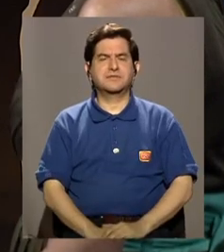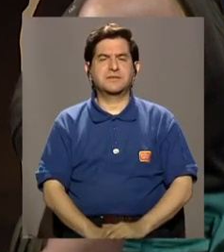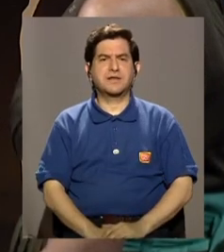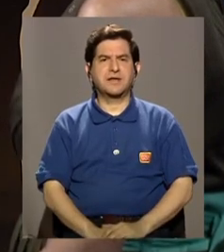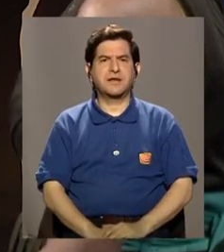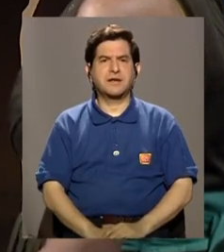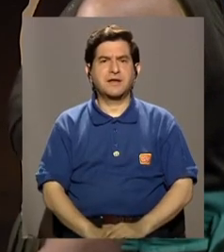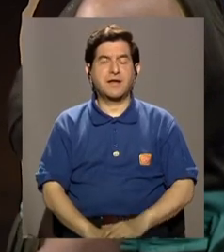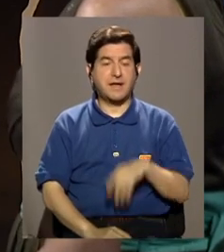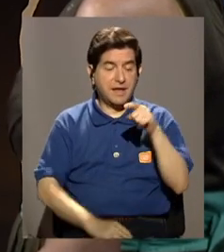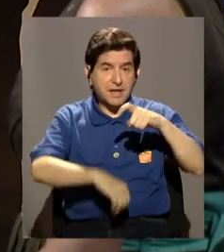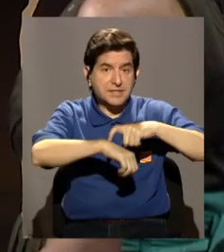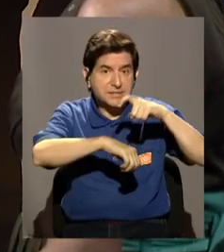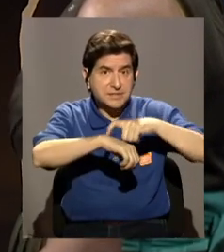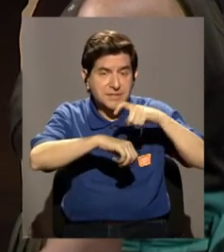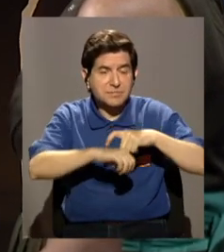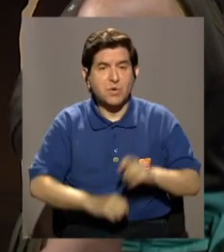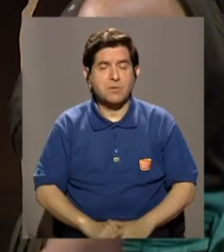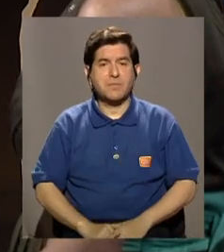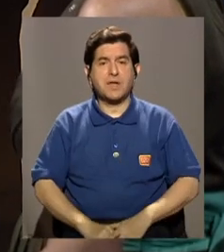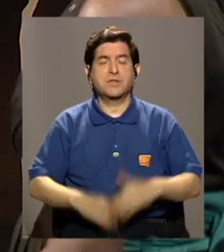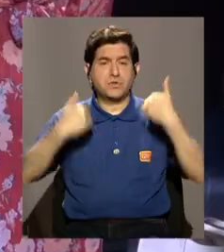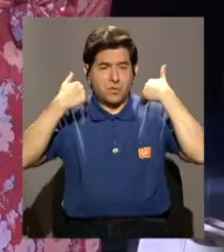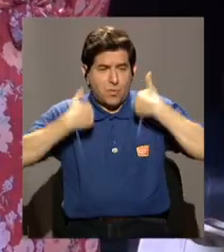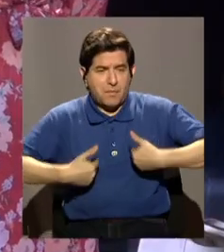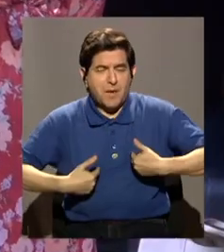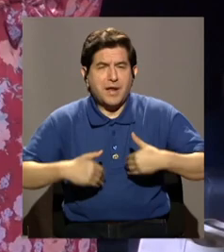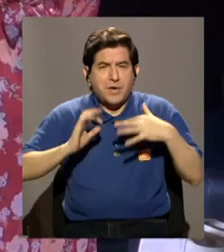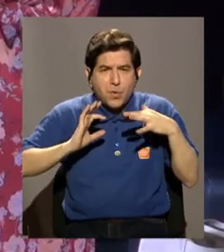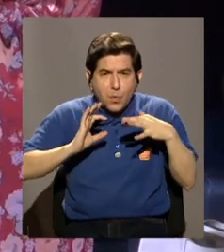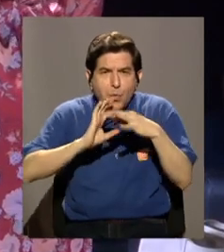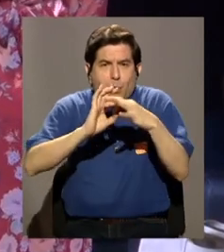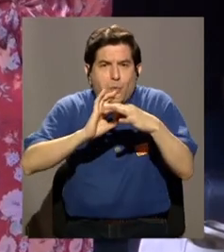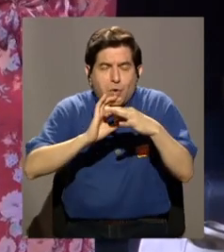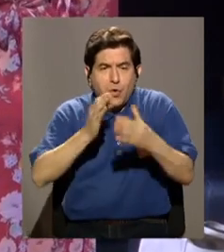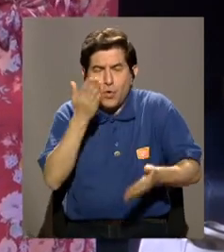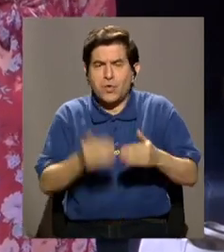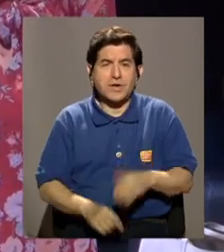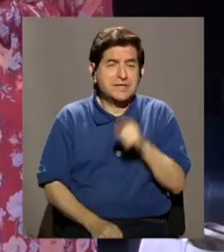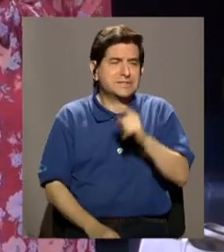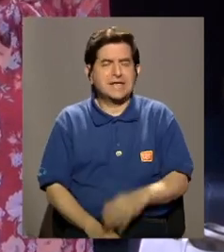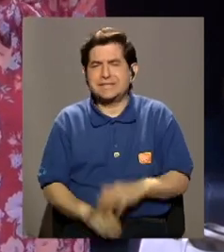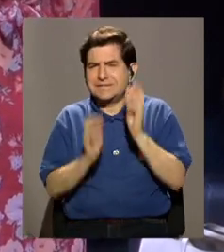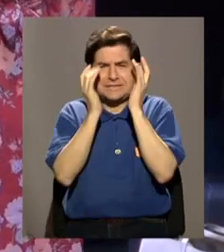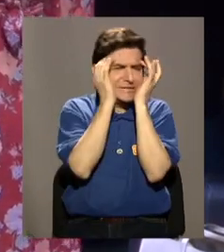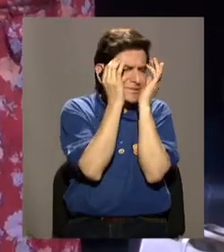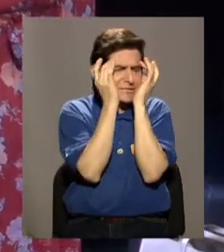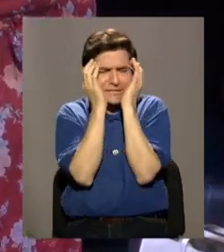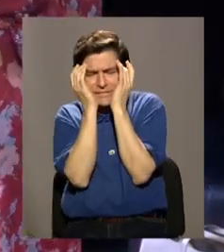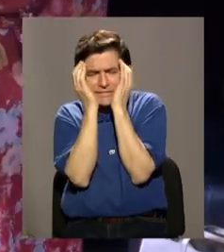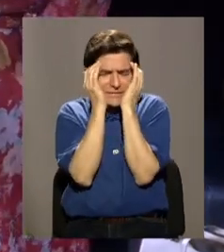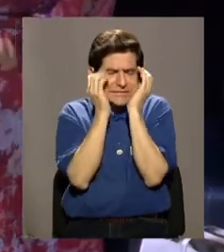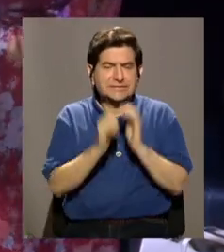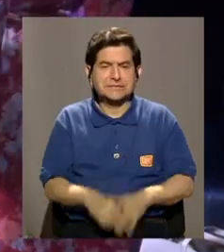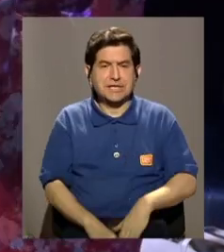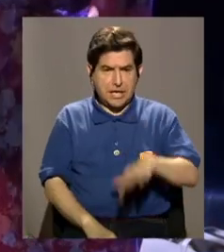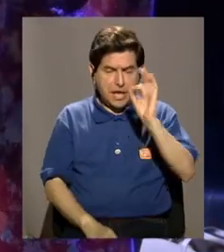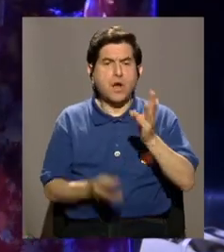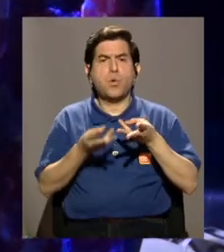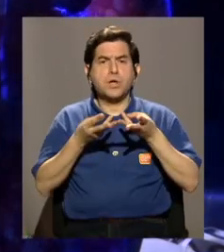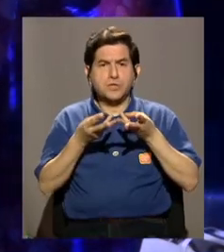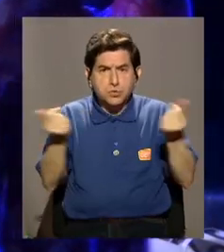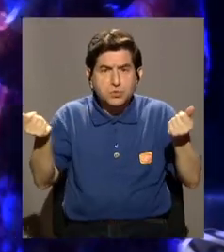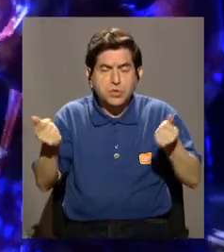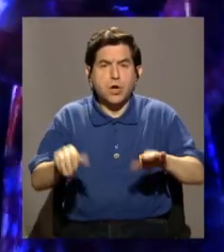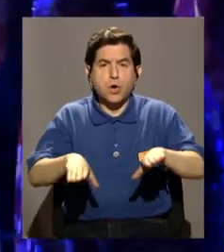al juntarse en ese momento de humanidad de tal vez de desesperación encuentran una